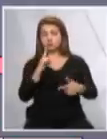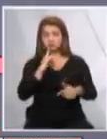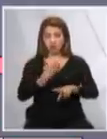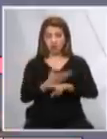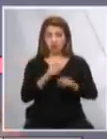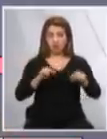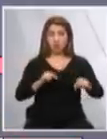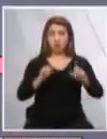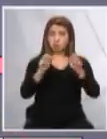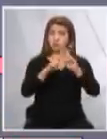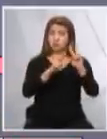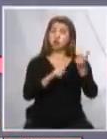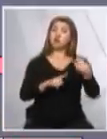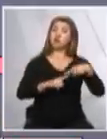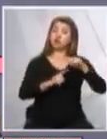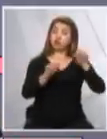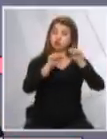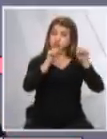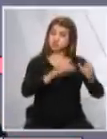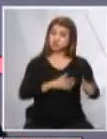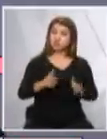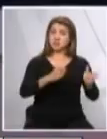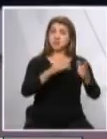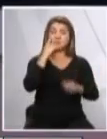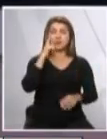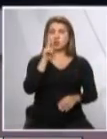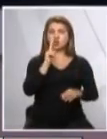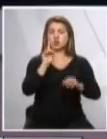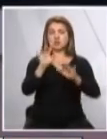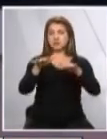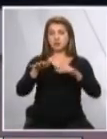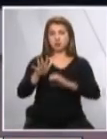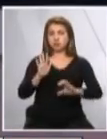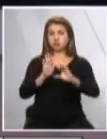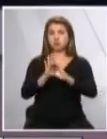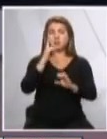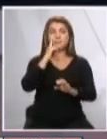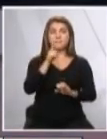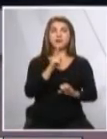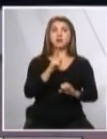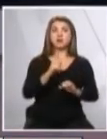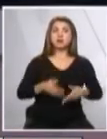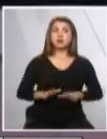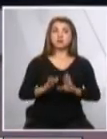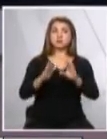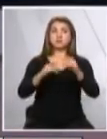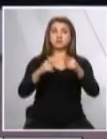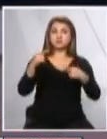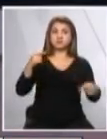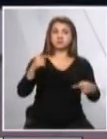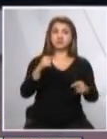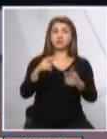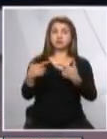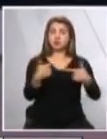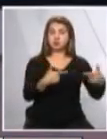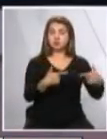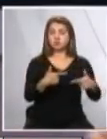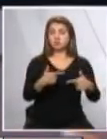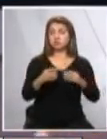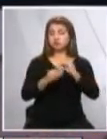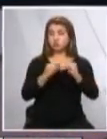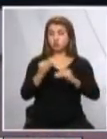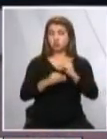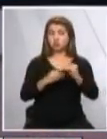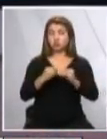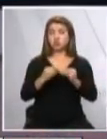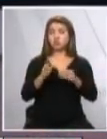actualidad, que se puede resolver con otros mecanismos. Pero no necesariamente... El origen del déficit del sistema político es producto de la Constitución.